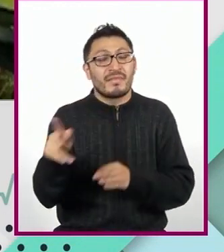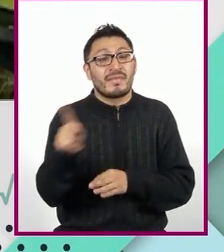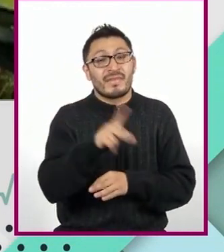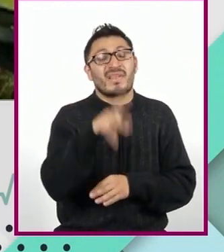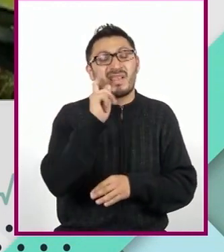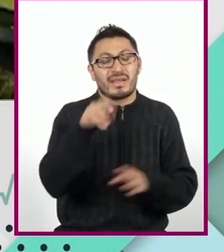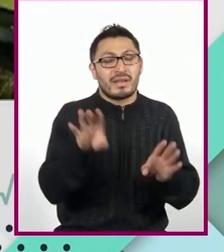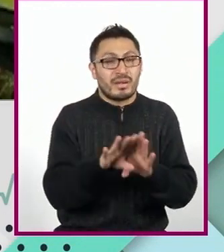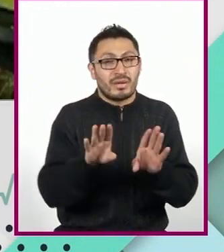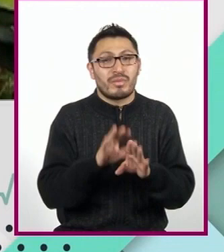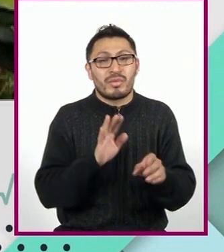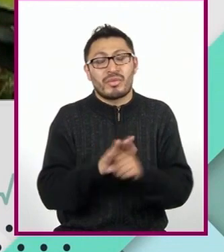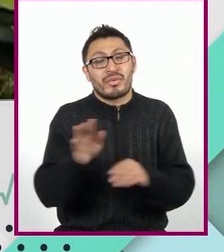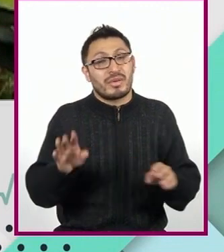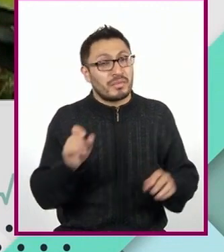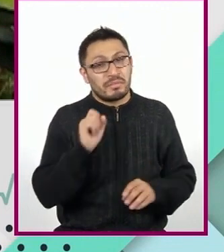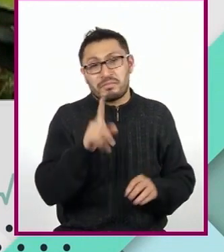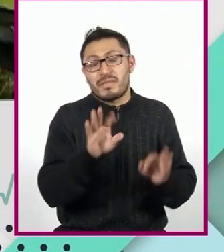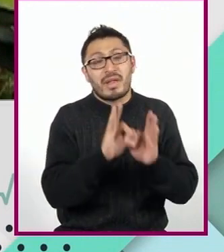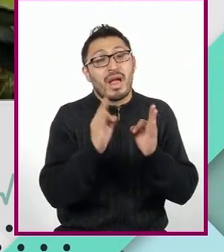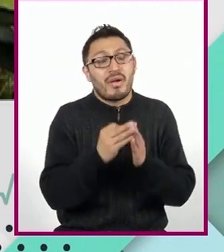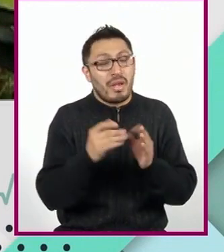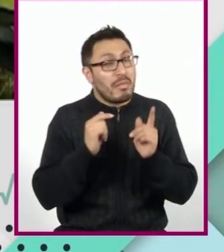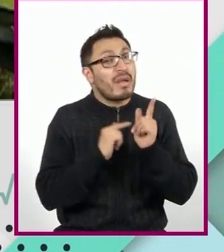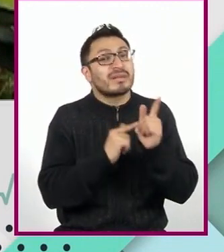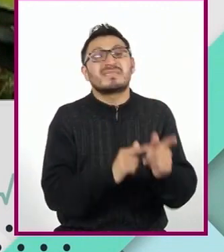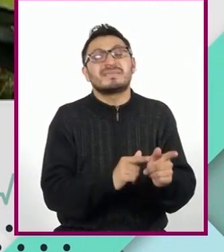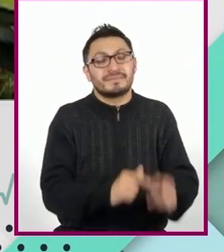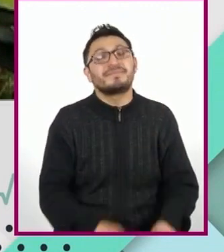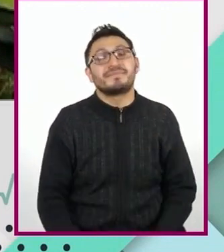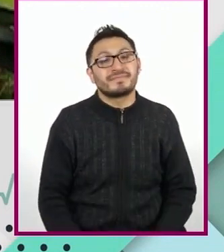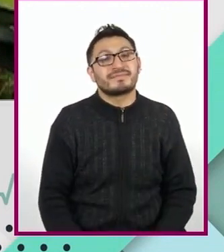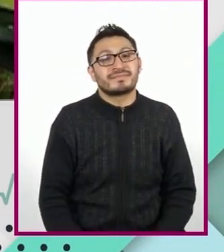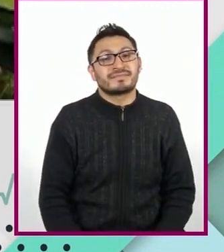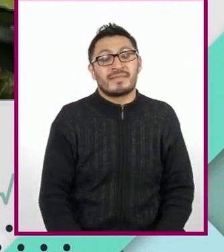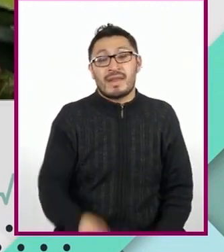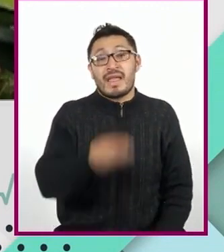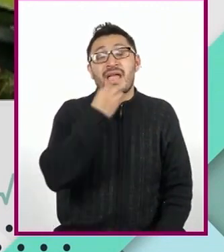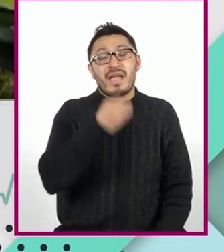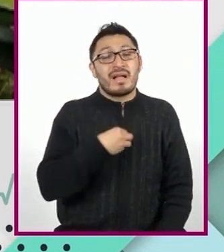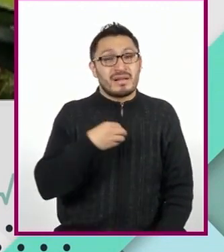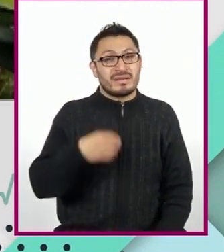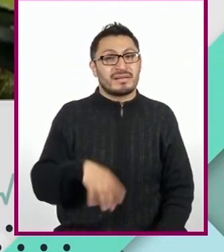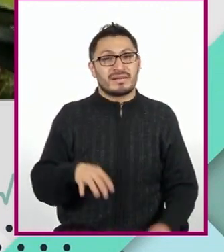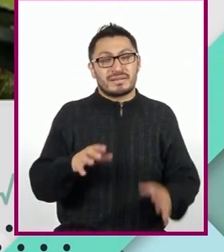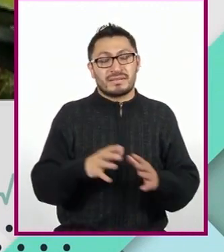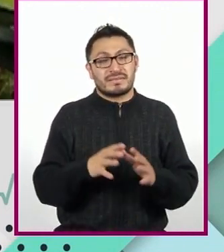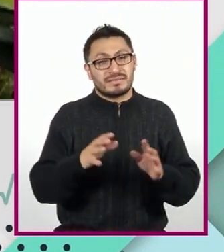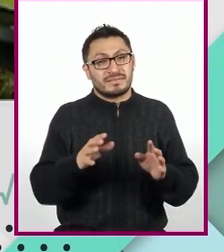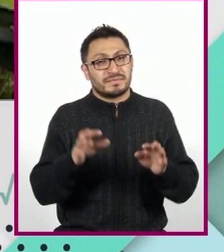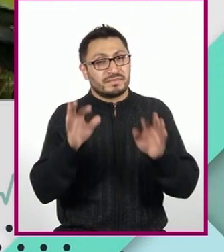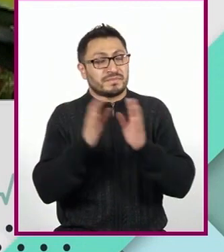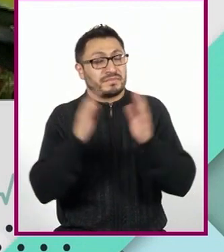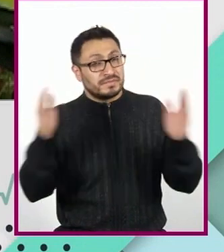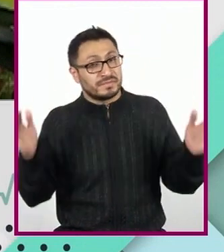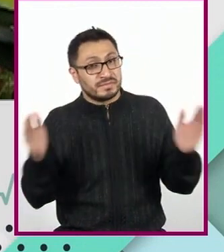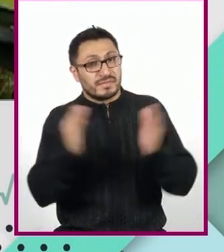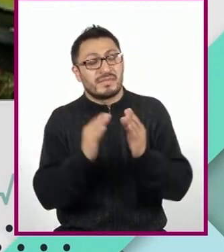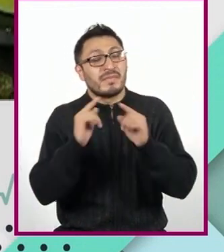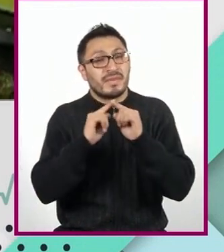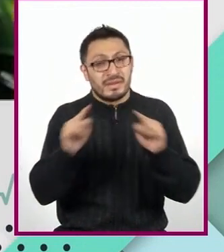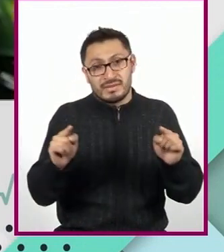son aquellas que conservan la misma forma y medida de sus ángulos, aunque su orientación y tamaño sean diferentes.